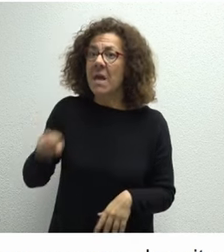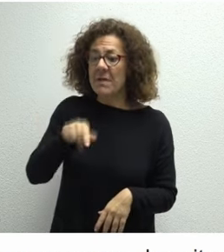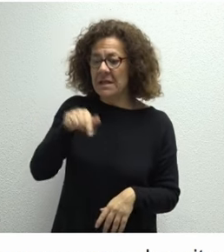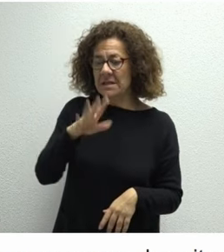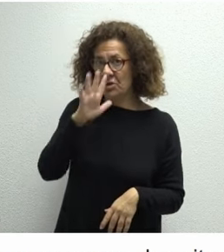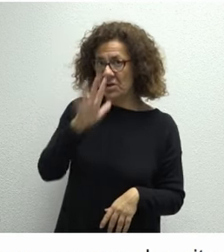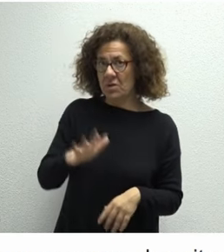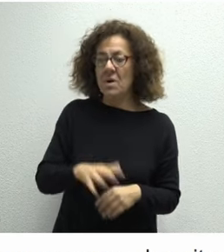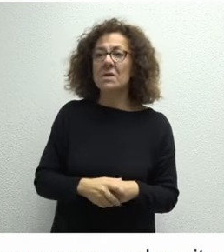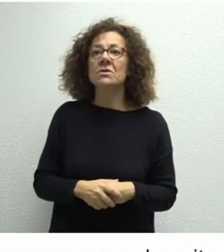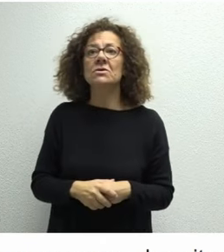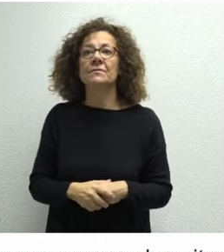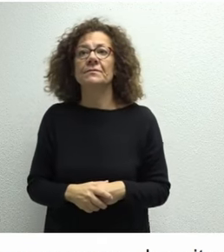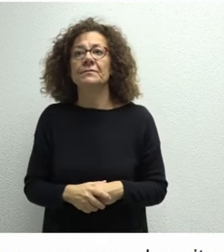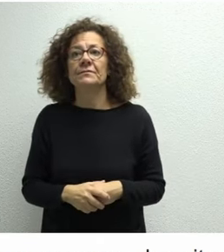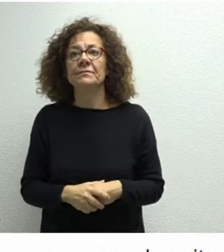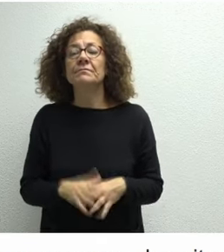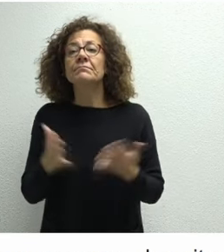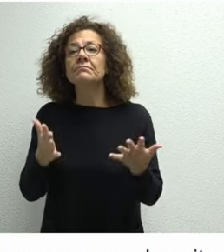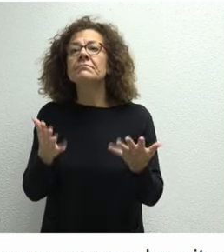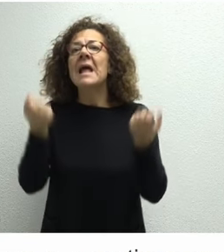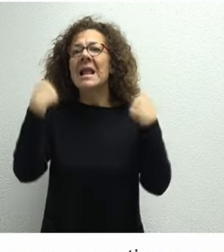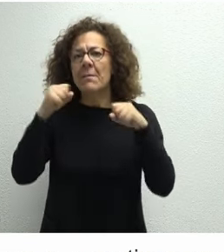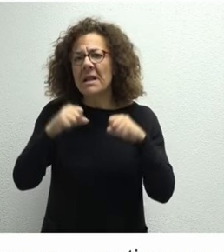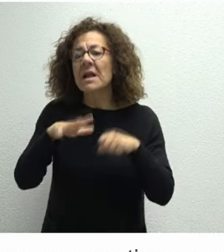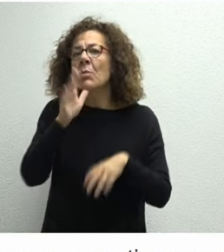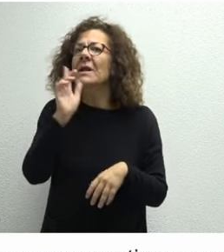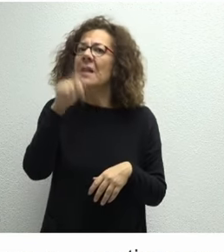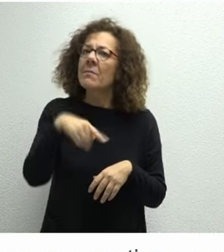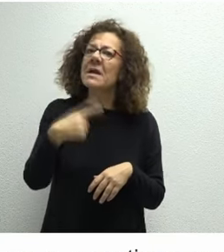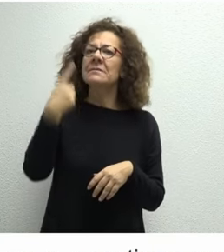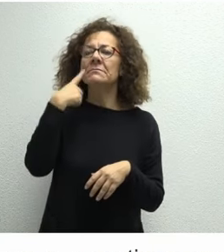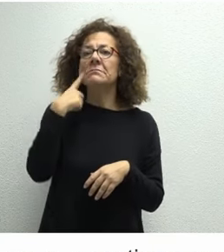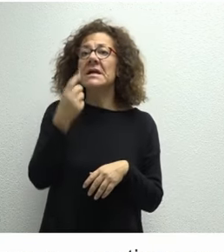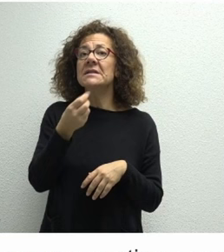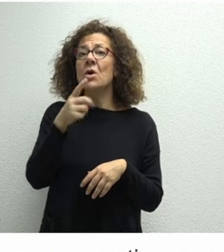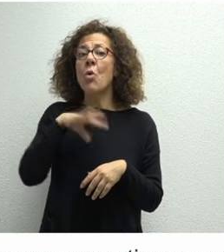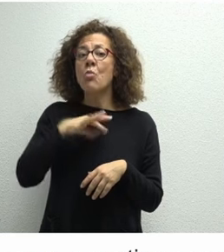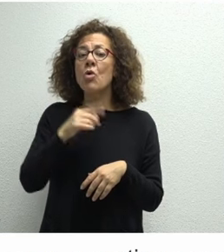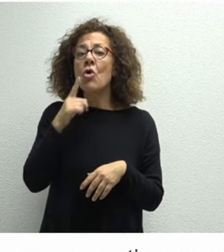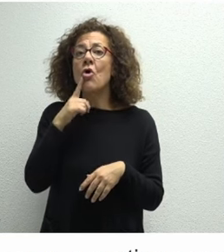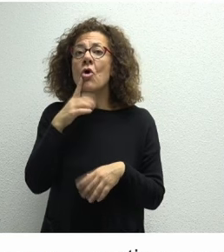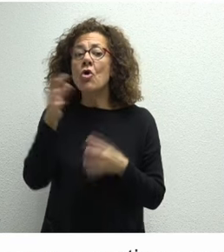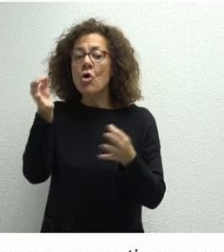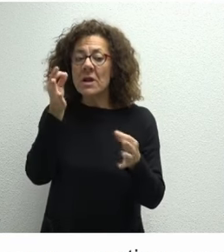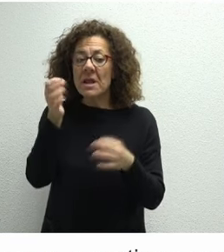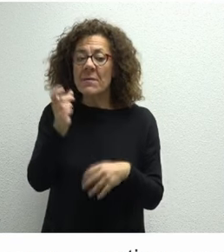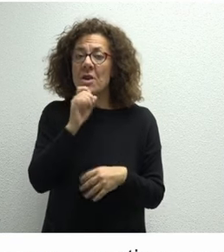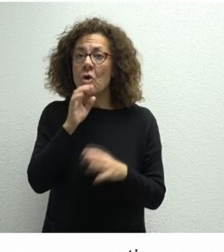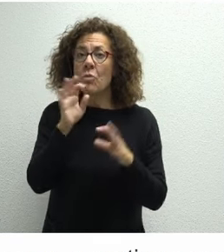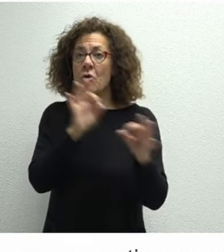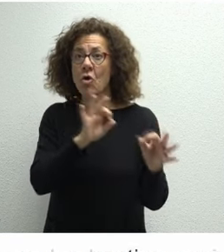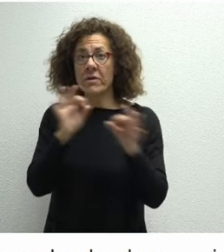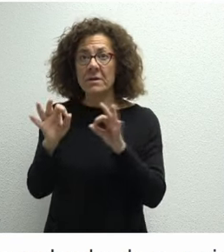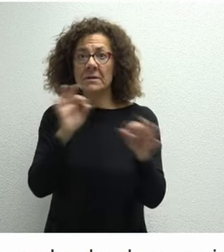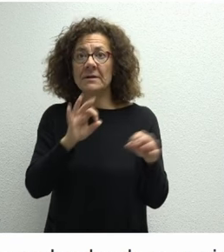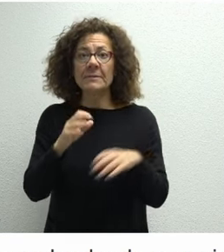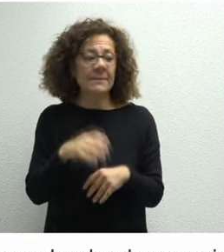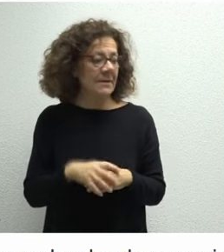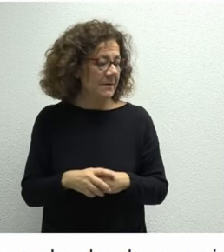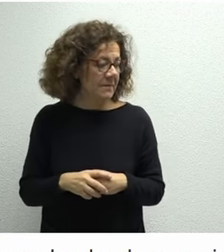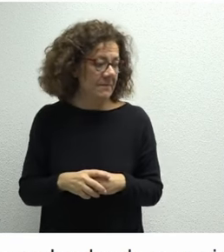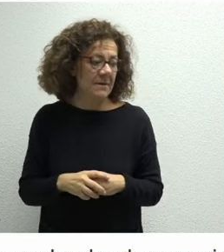estos 5 años en la práctica vale Porque también se puede ver un poquito más concretamente có nos coordinamos decimos